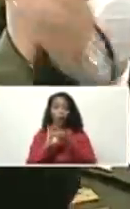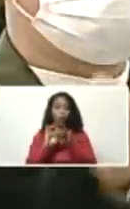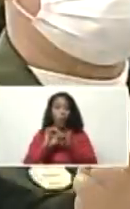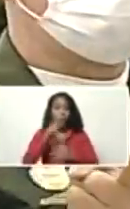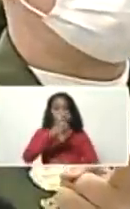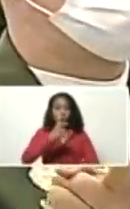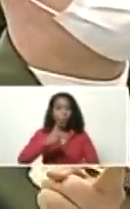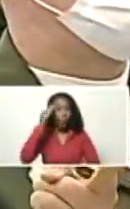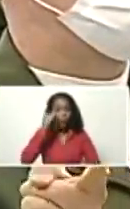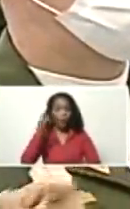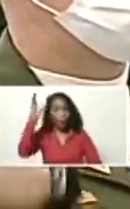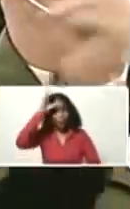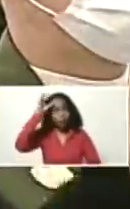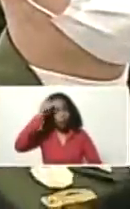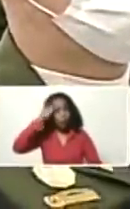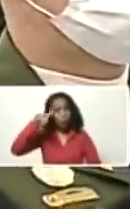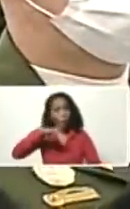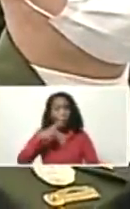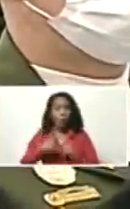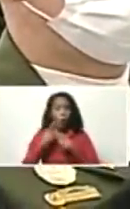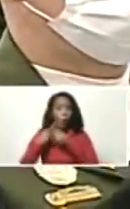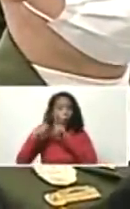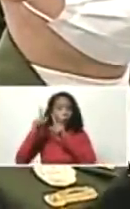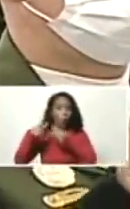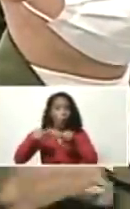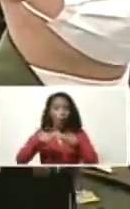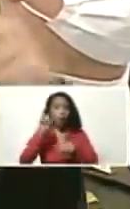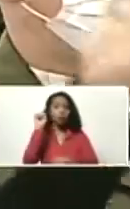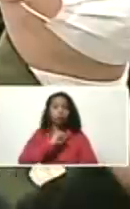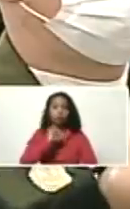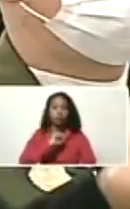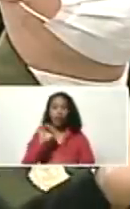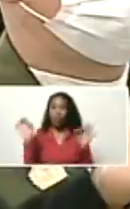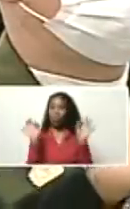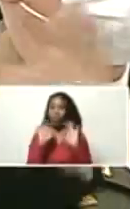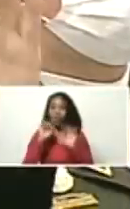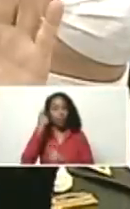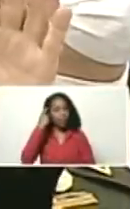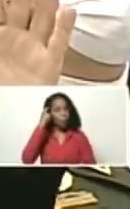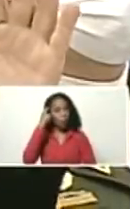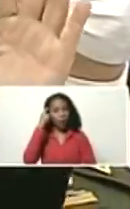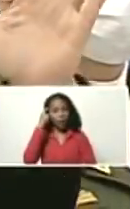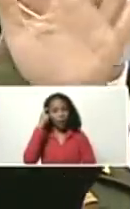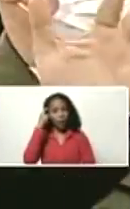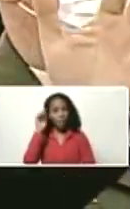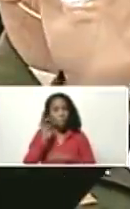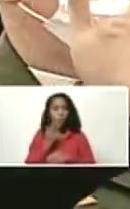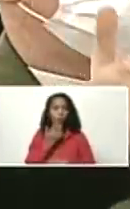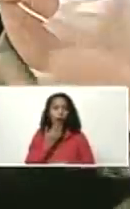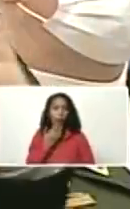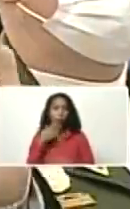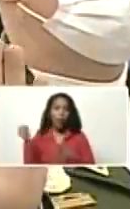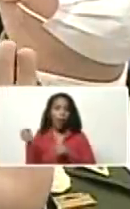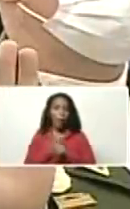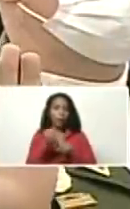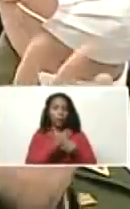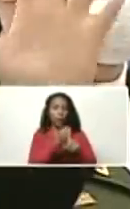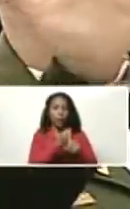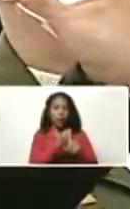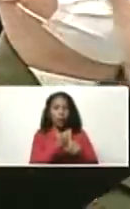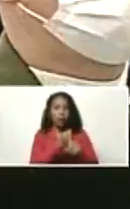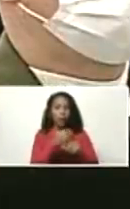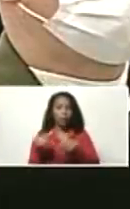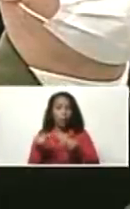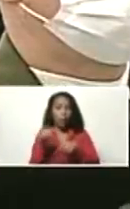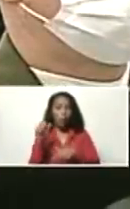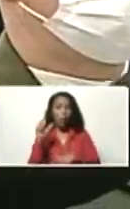por la conciencia de nuestro pueblo. Pero en otras partes sí. Nadie se acuerda ya, por ejemplo, de la masacre de Curuguatí, que